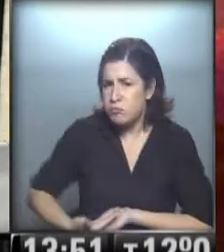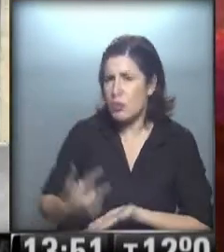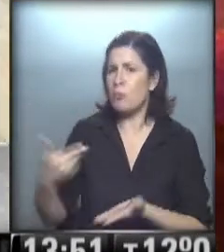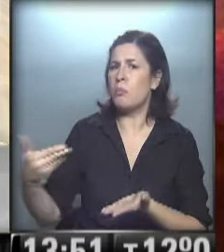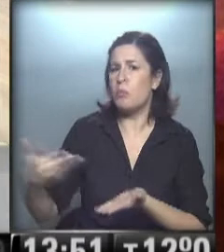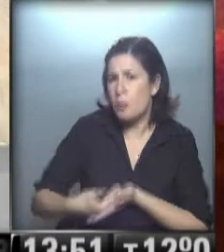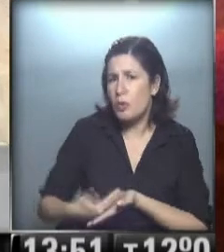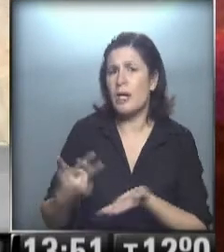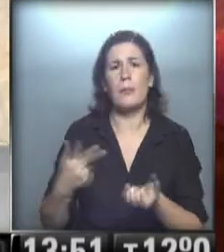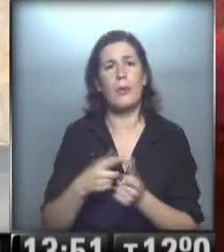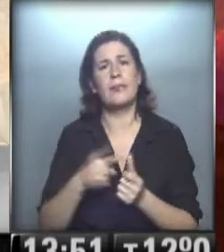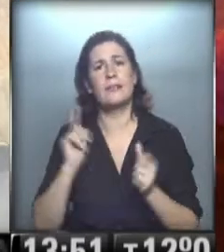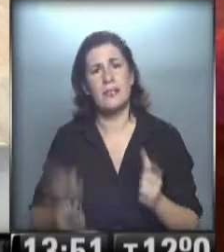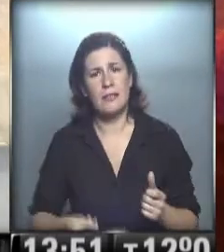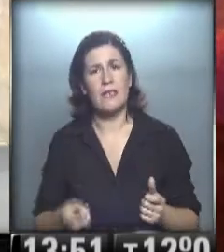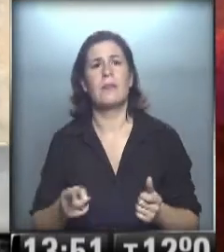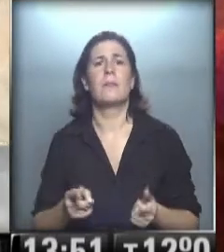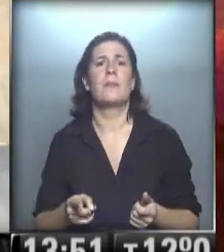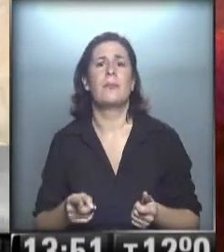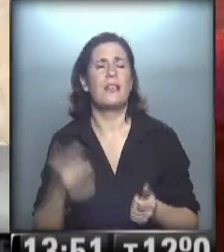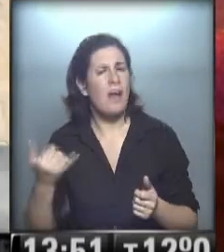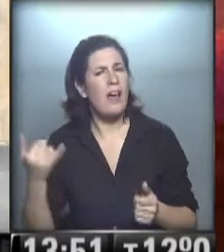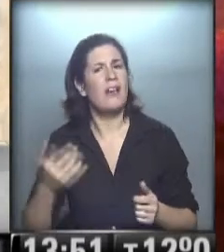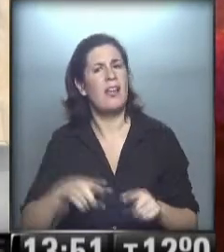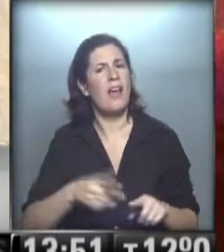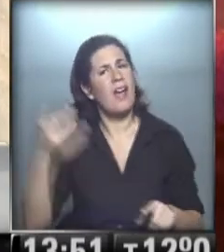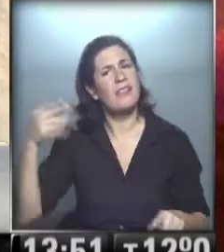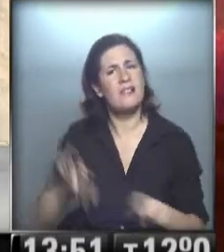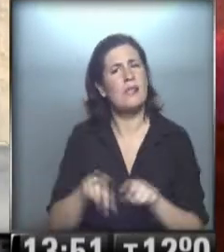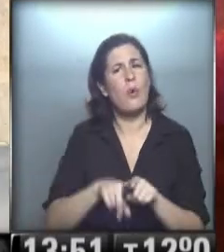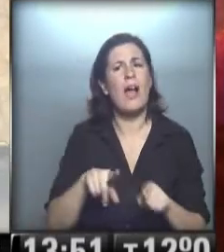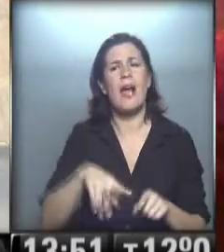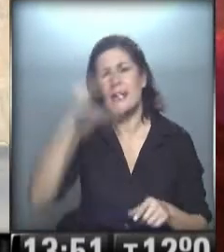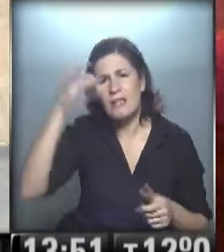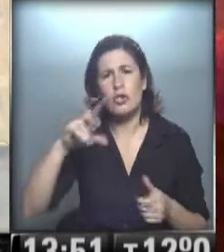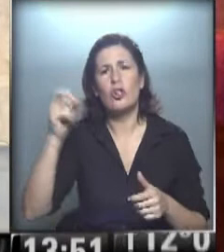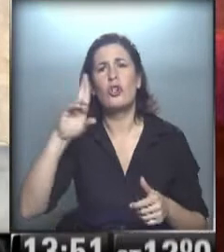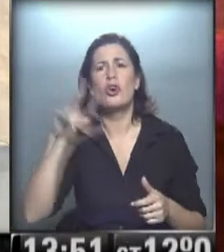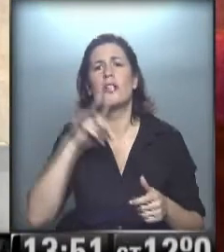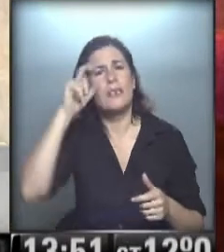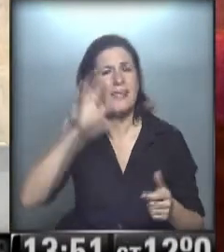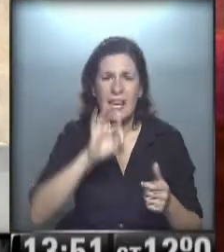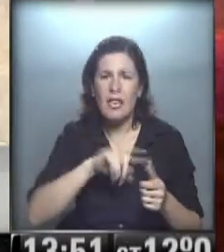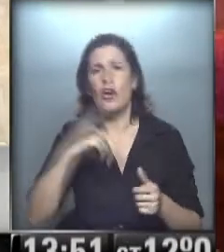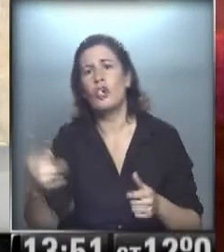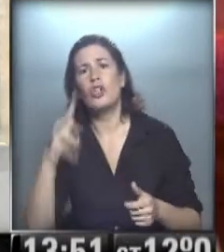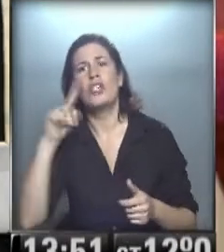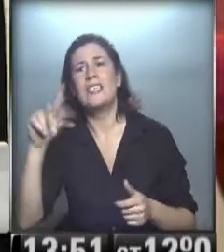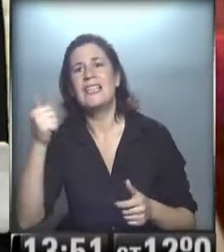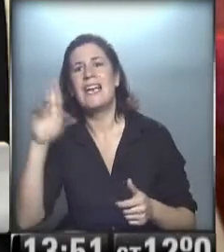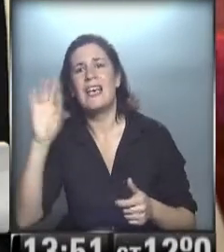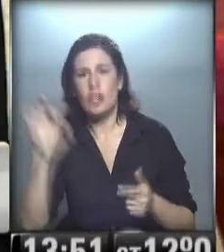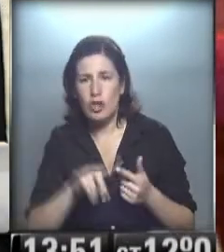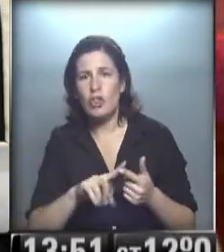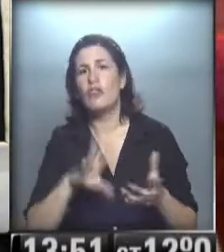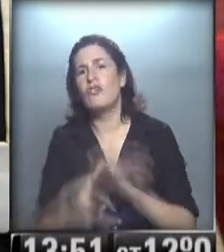espectáculo, que es Daniel Efincipasca, quien en Argentina ya se ha visto con espectáculos como Corteo, como Ícaro, como Donca. Un poco la poética